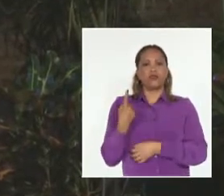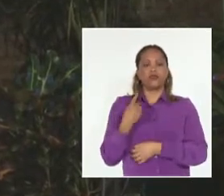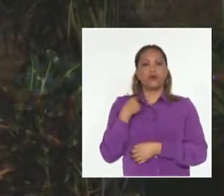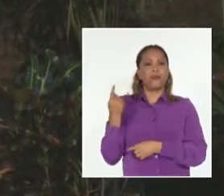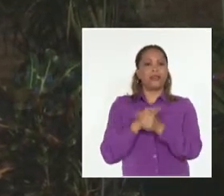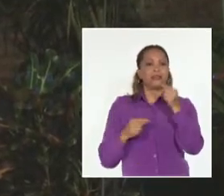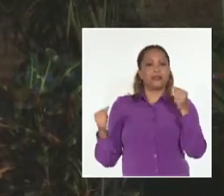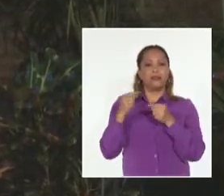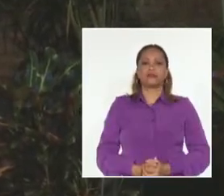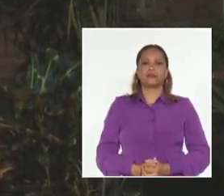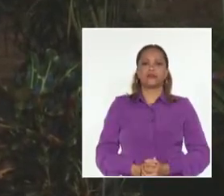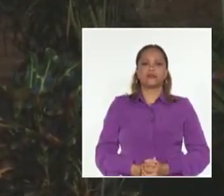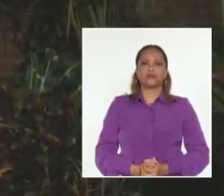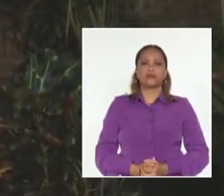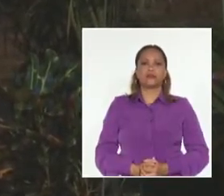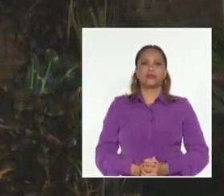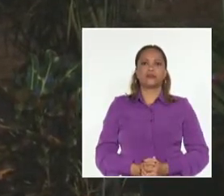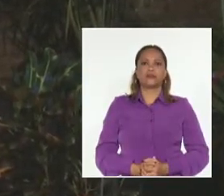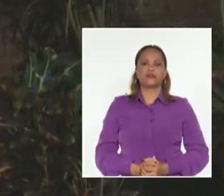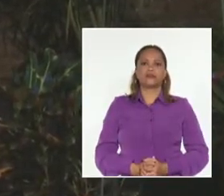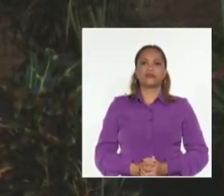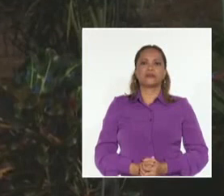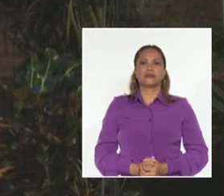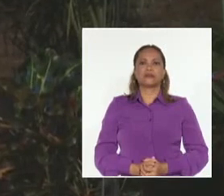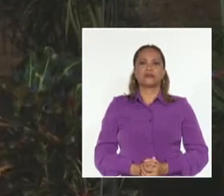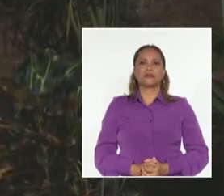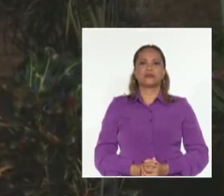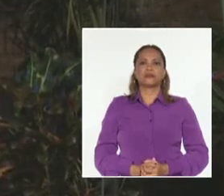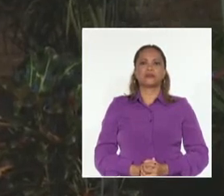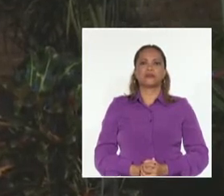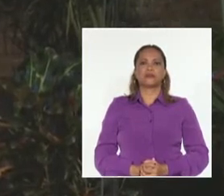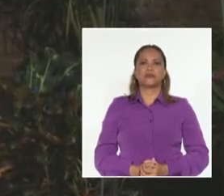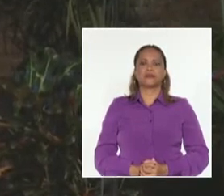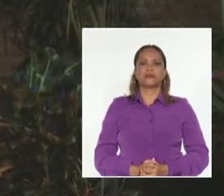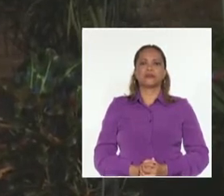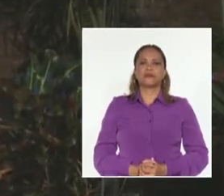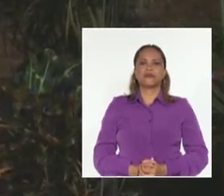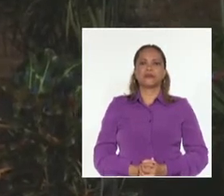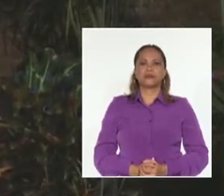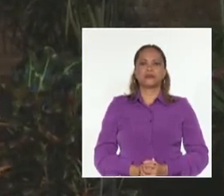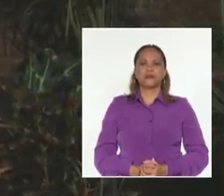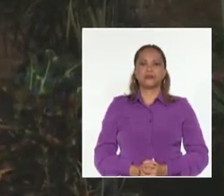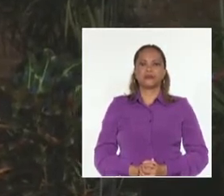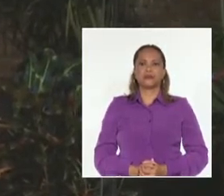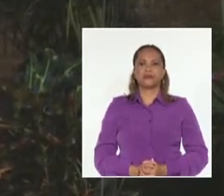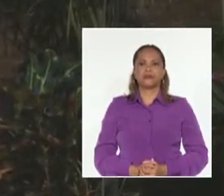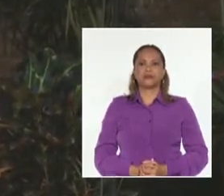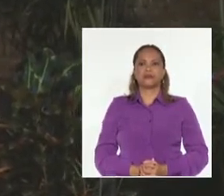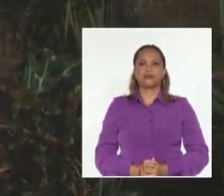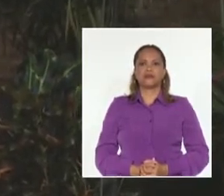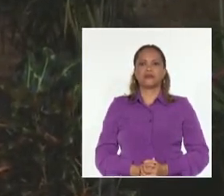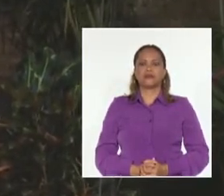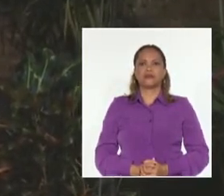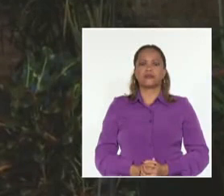principales víctimas del cambio climático. Cuba se empeñó en que en la presidencia pro